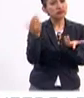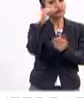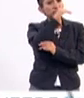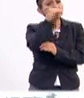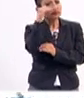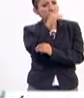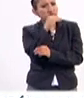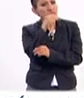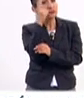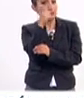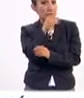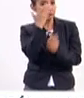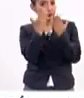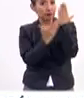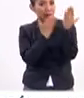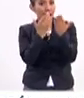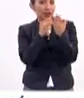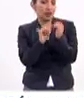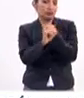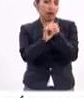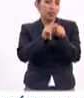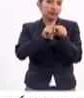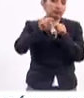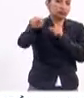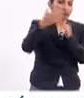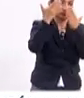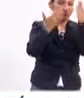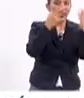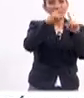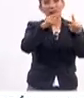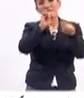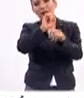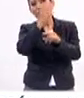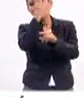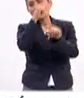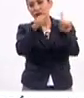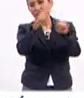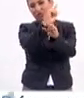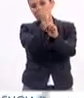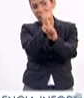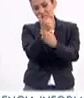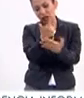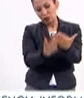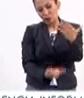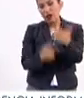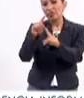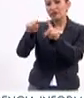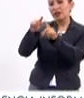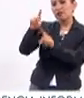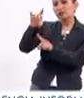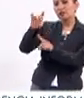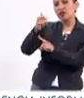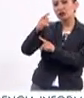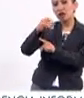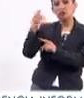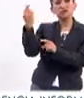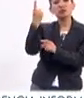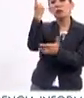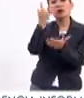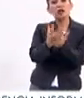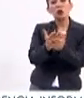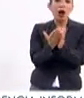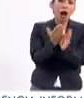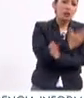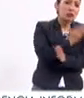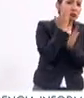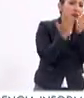completamente gratuita, por supuesto que a distancia, 24 diversas carreras, varios posgrados. Solo se requiere